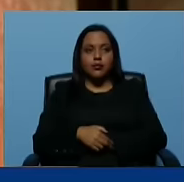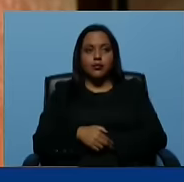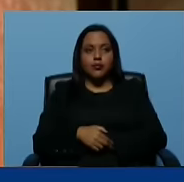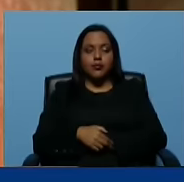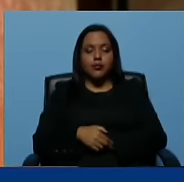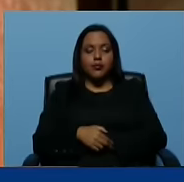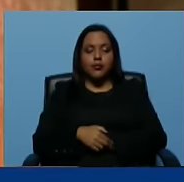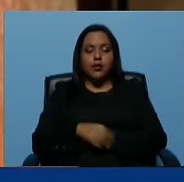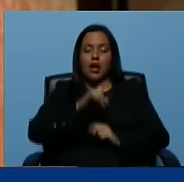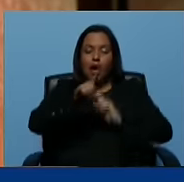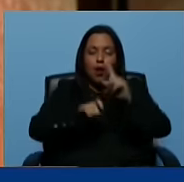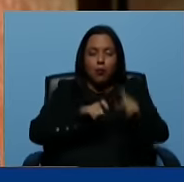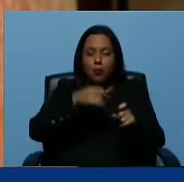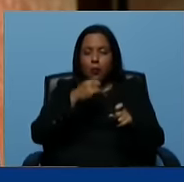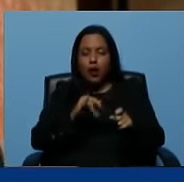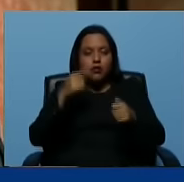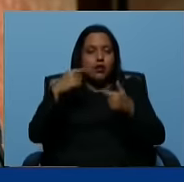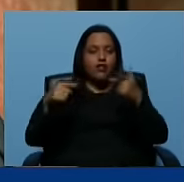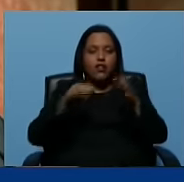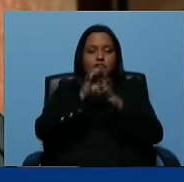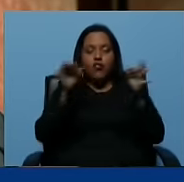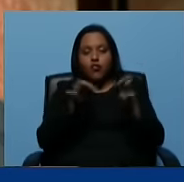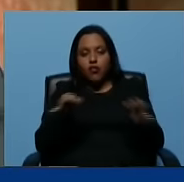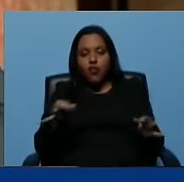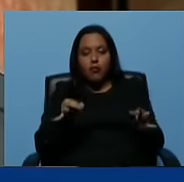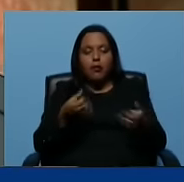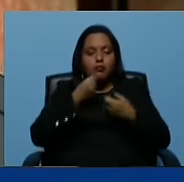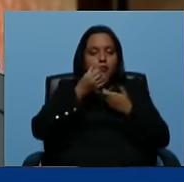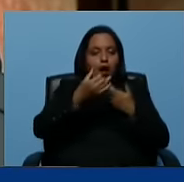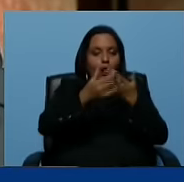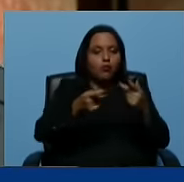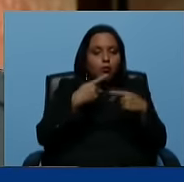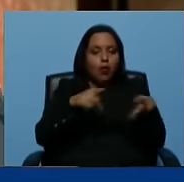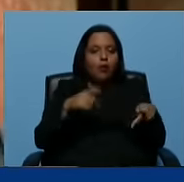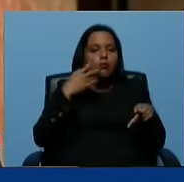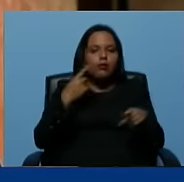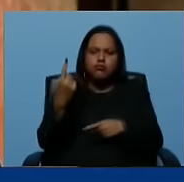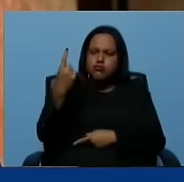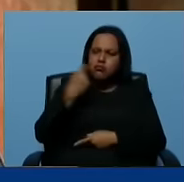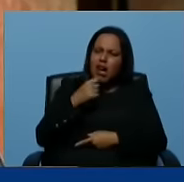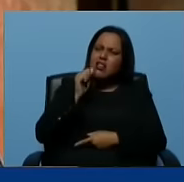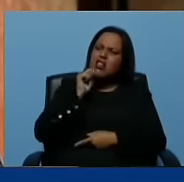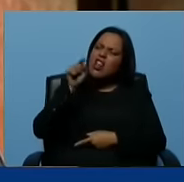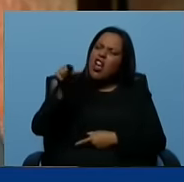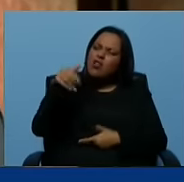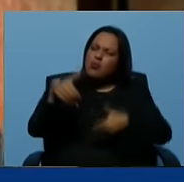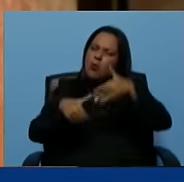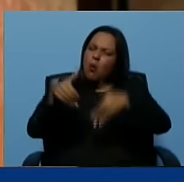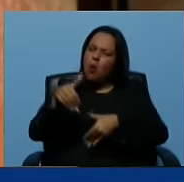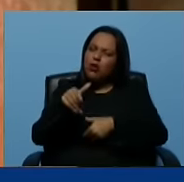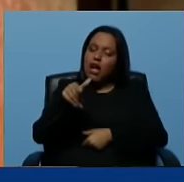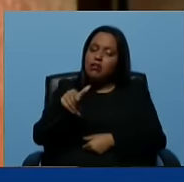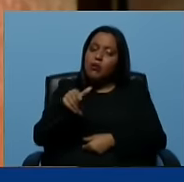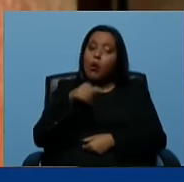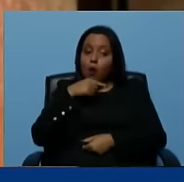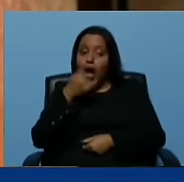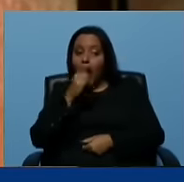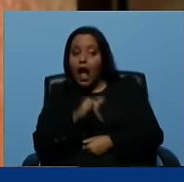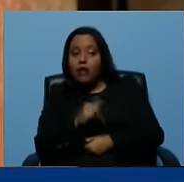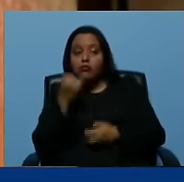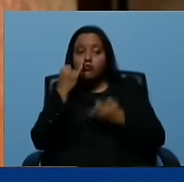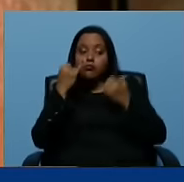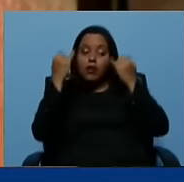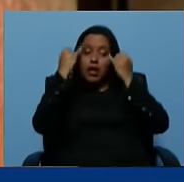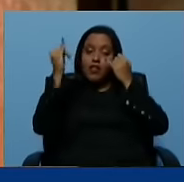encuestas tienen distintas formas de expresar la opinión pública. Si a ustedes le preguntan por quién va a votar, usted está dando su